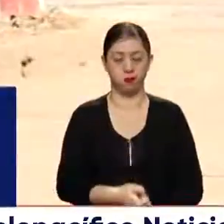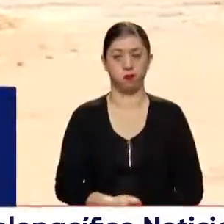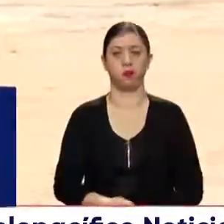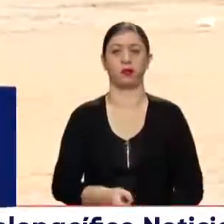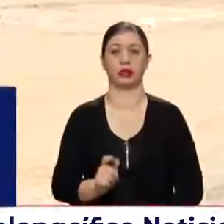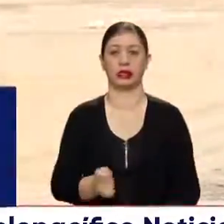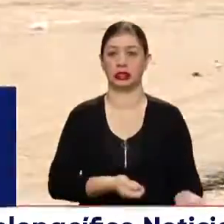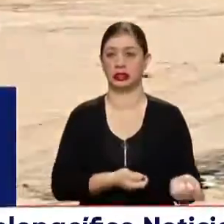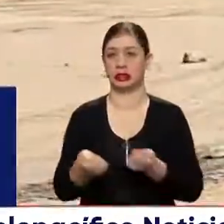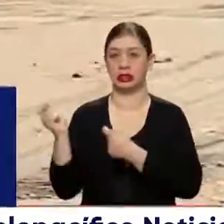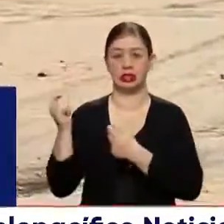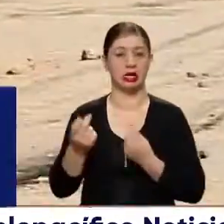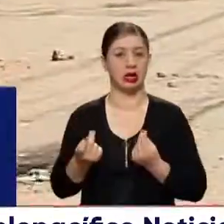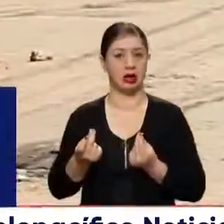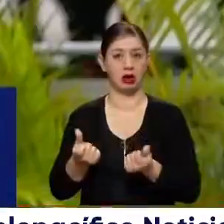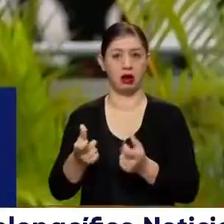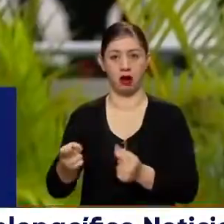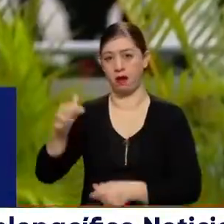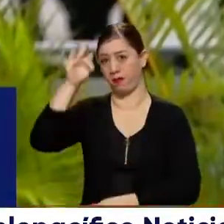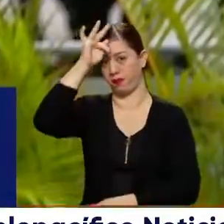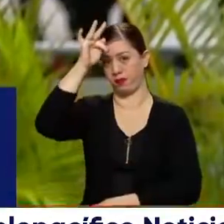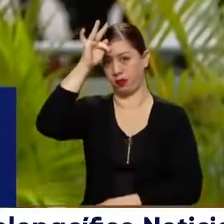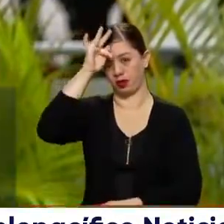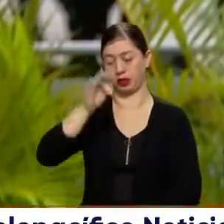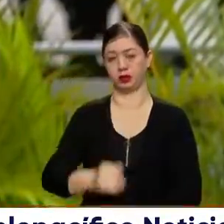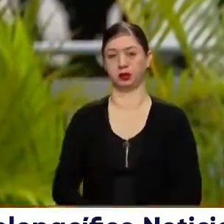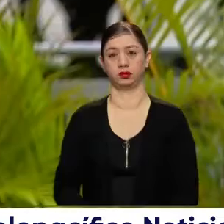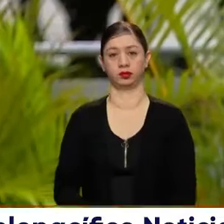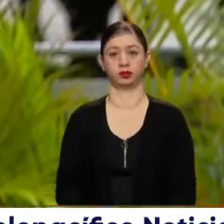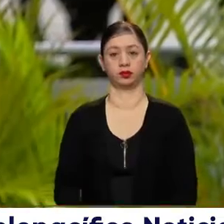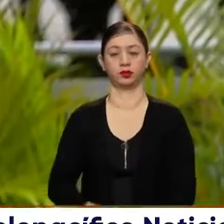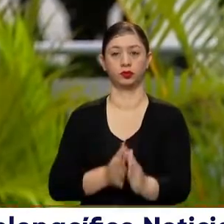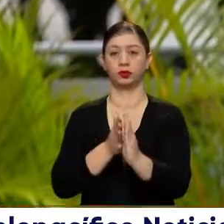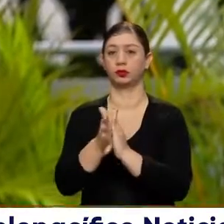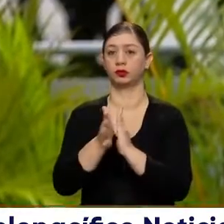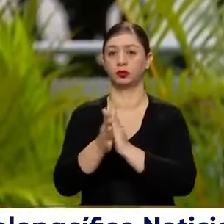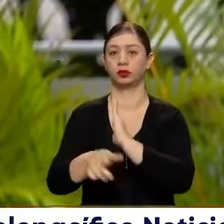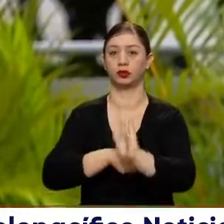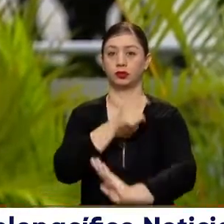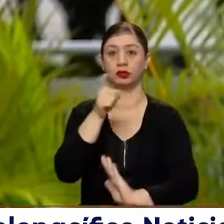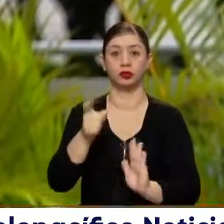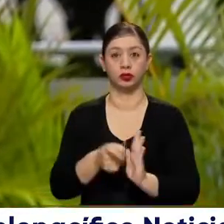y debió ser emitida a una clínica privada. Esto es todo